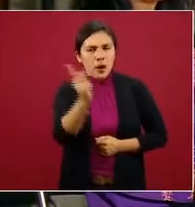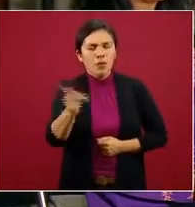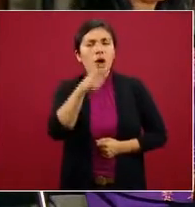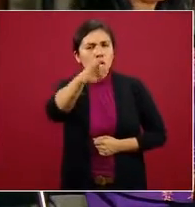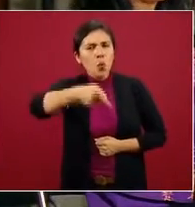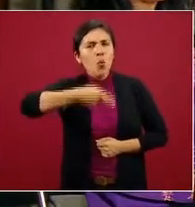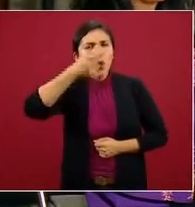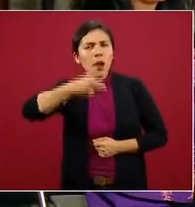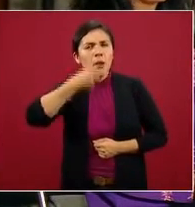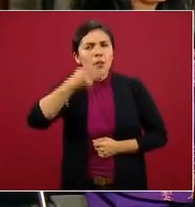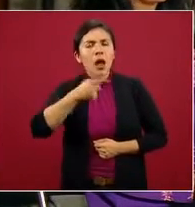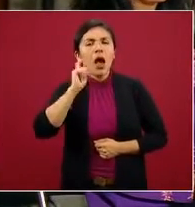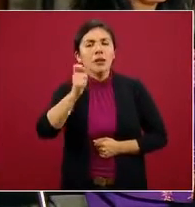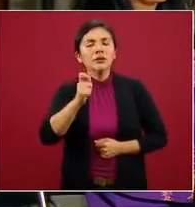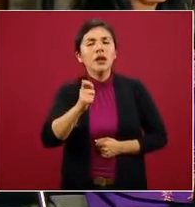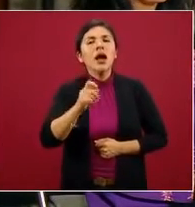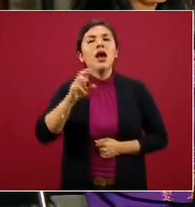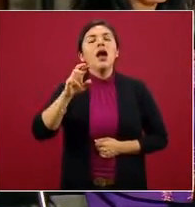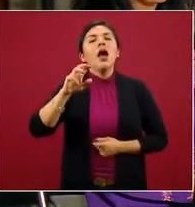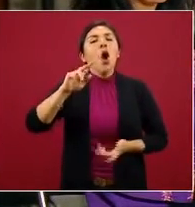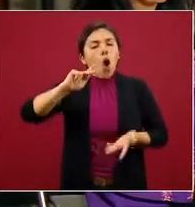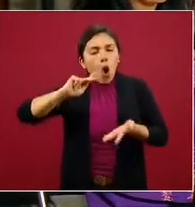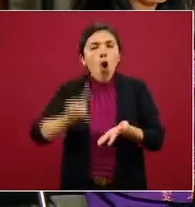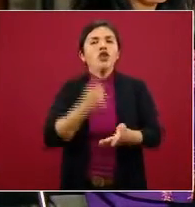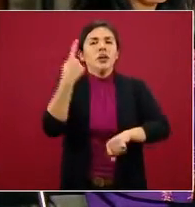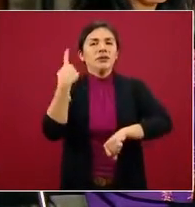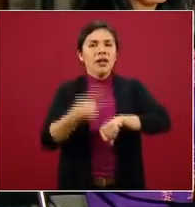mencionando el asunto del rebrote y lo está